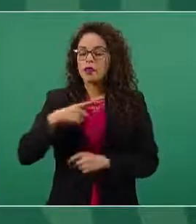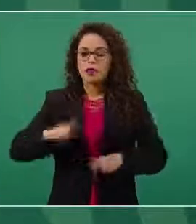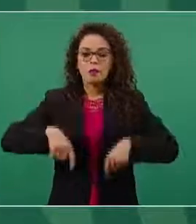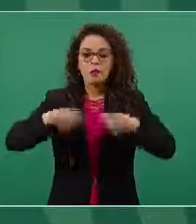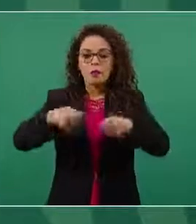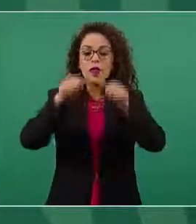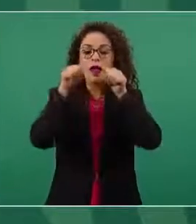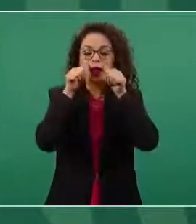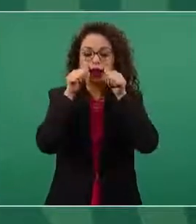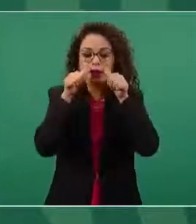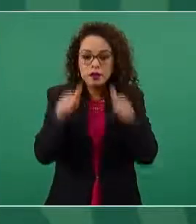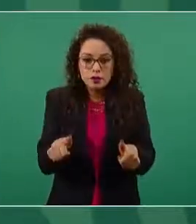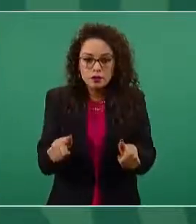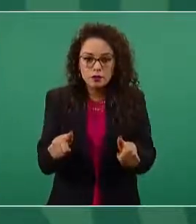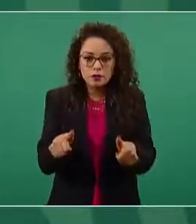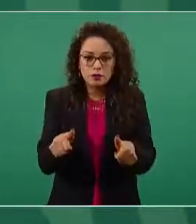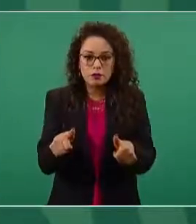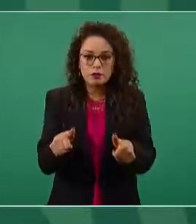Entonces, buscar,